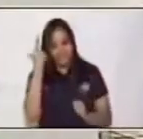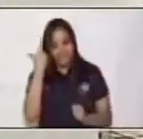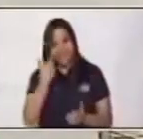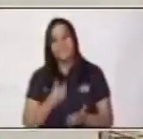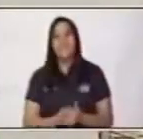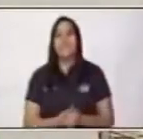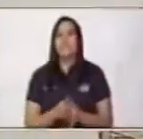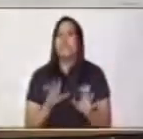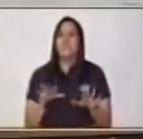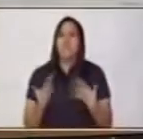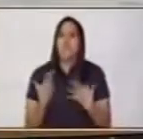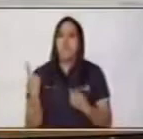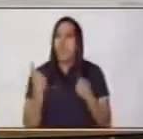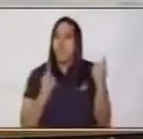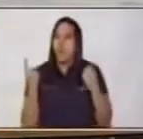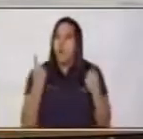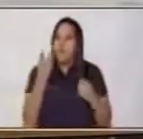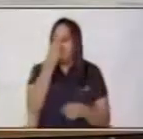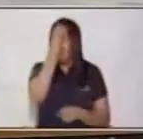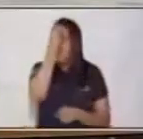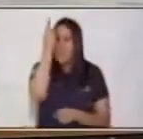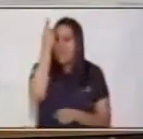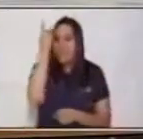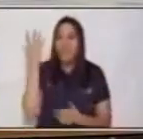Tu reto matemático